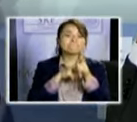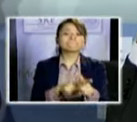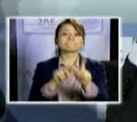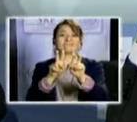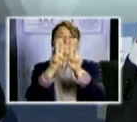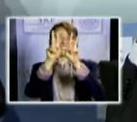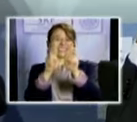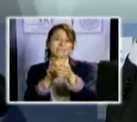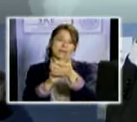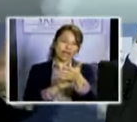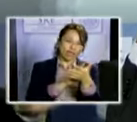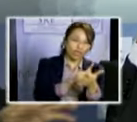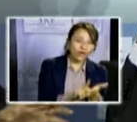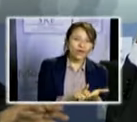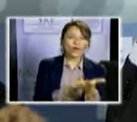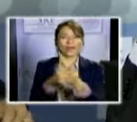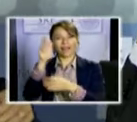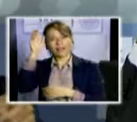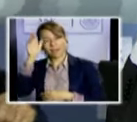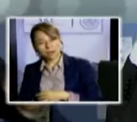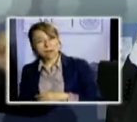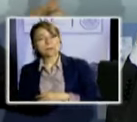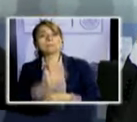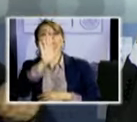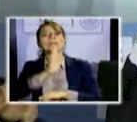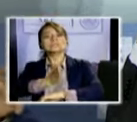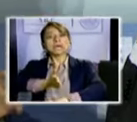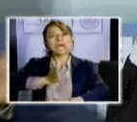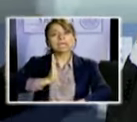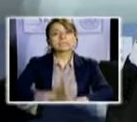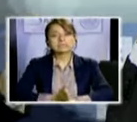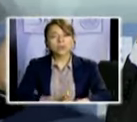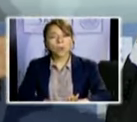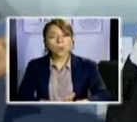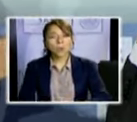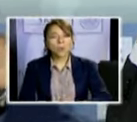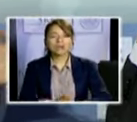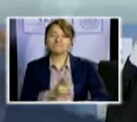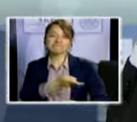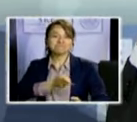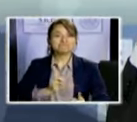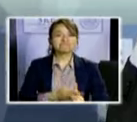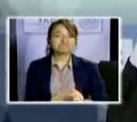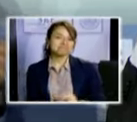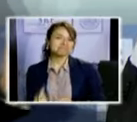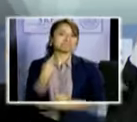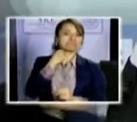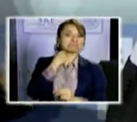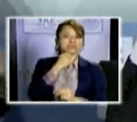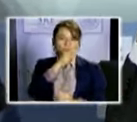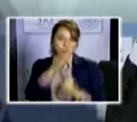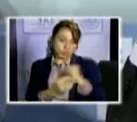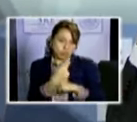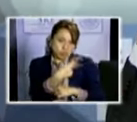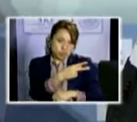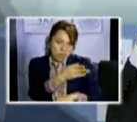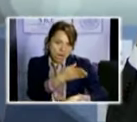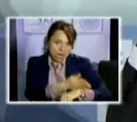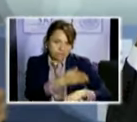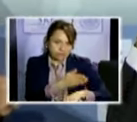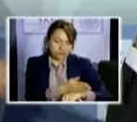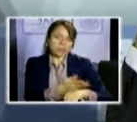está directamente relacionado con la pena de muerte a los traficantes. O sea, y vas a tener el otro en donde puedes